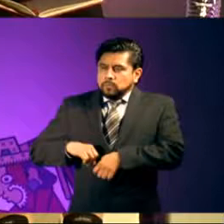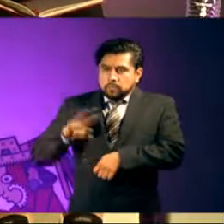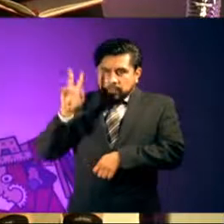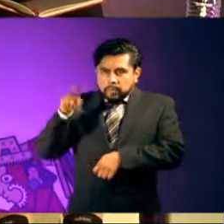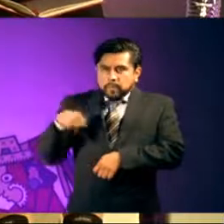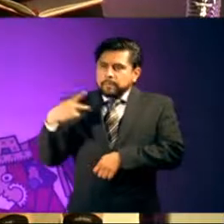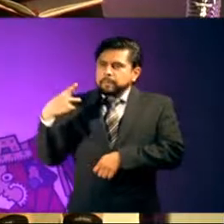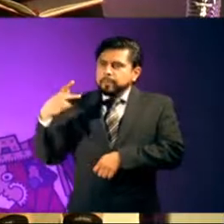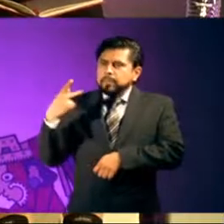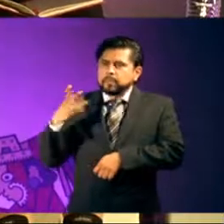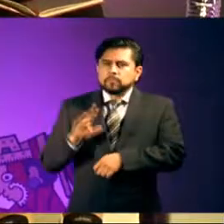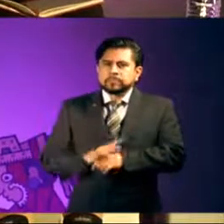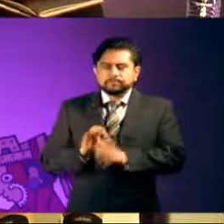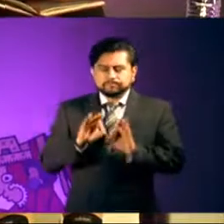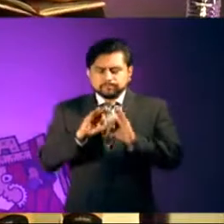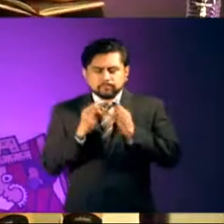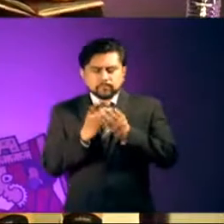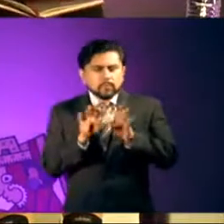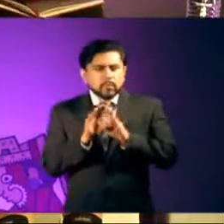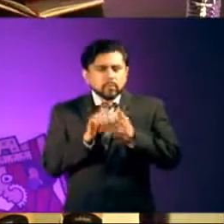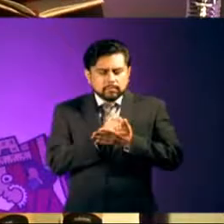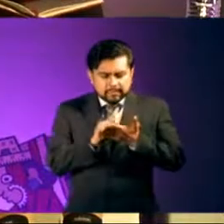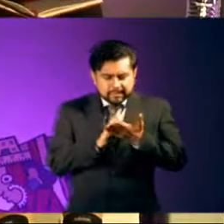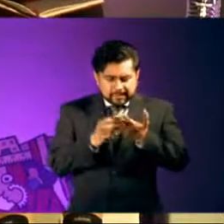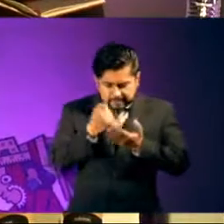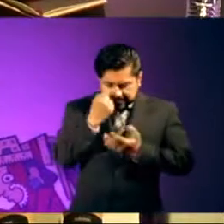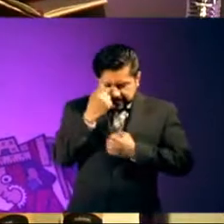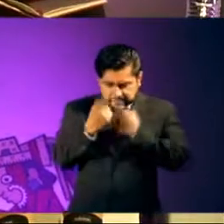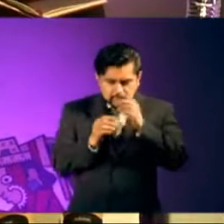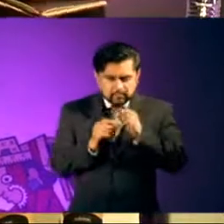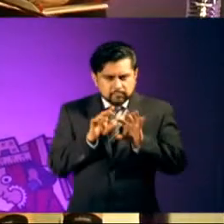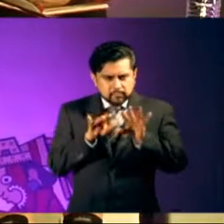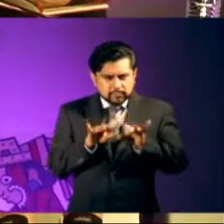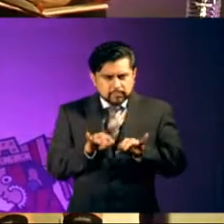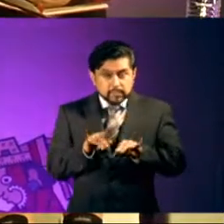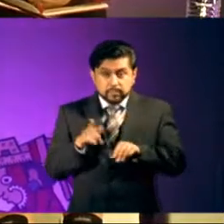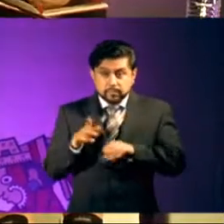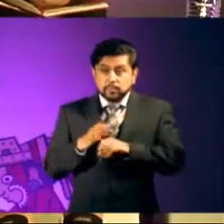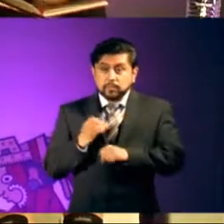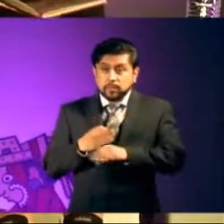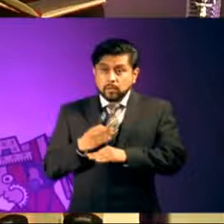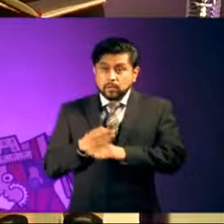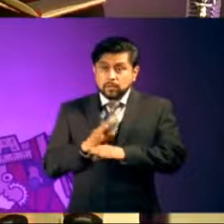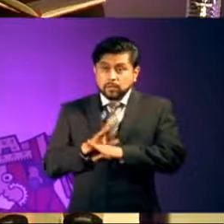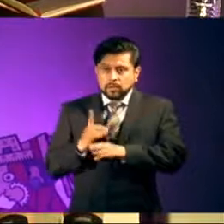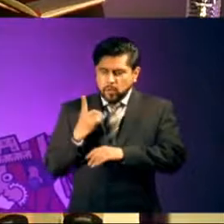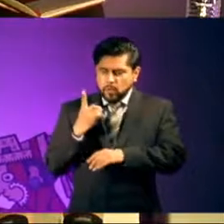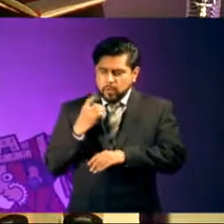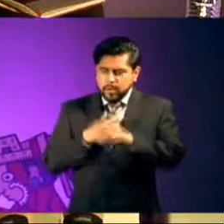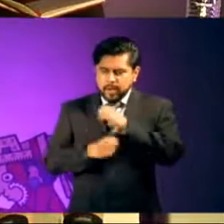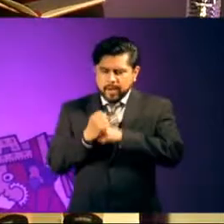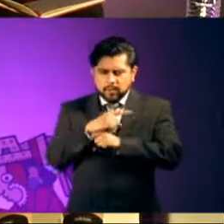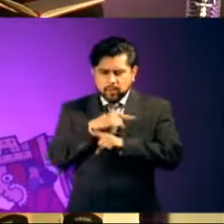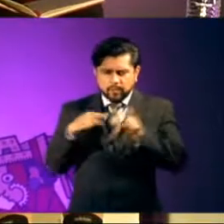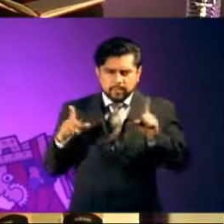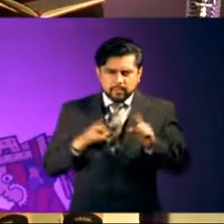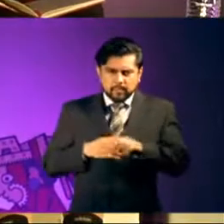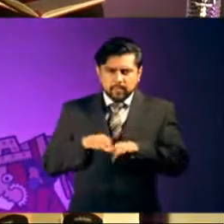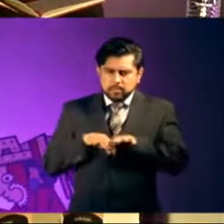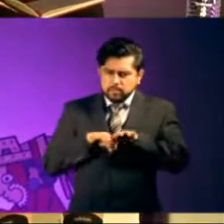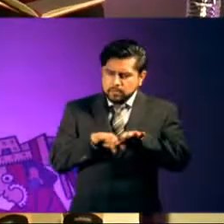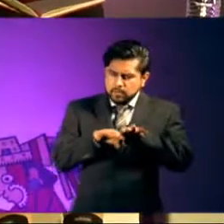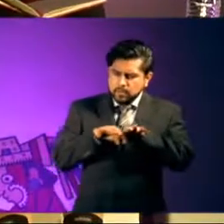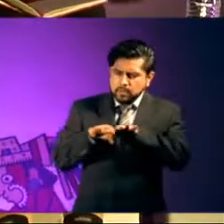tu manera de escribir porque eres una persona muy interesante porque eso sí ya descubrí en este año y medio de relación y porque eres una persona muy